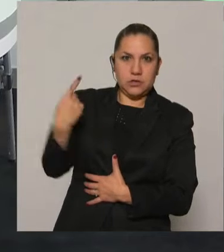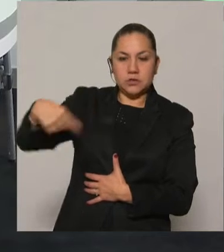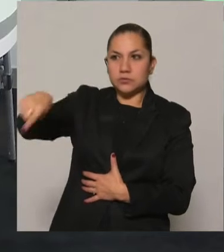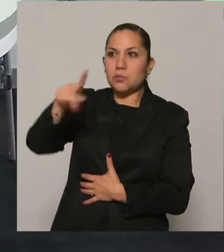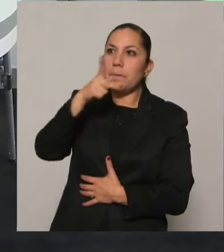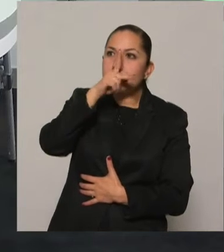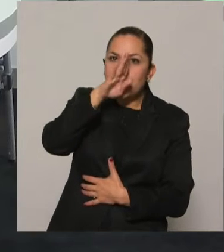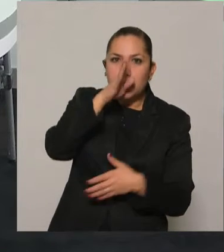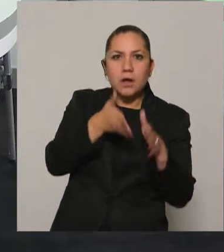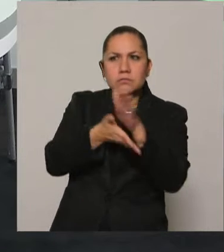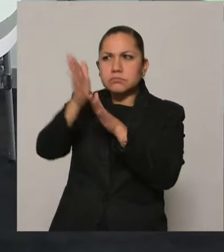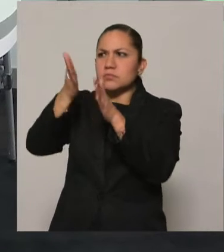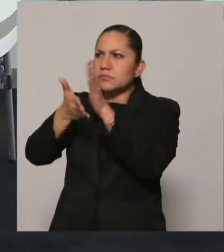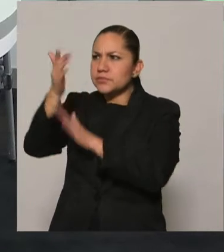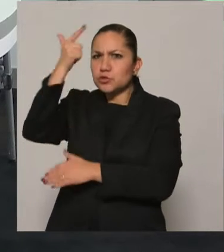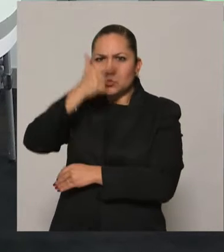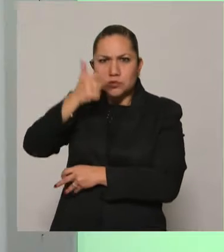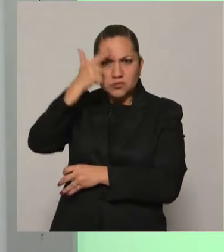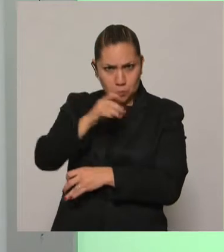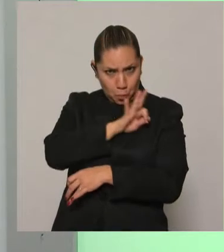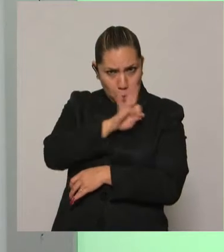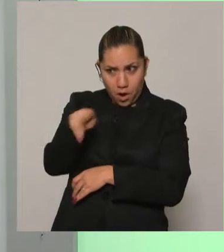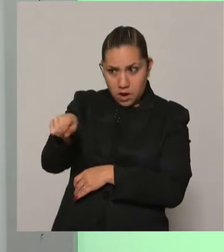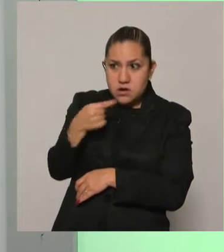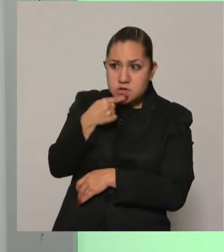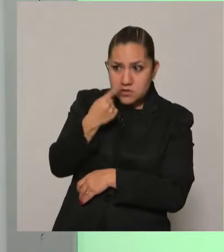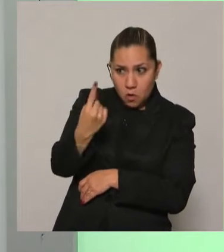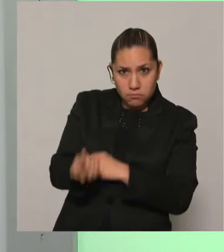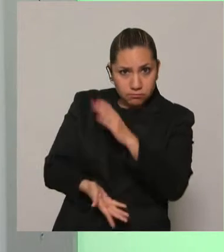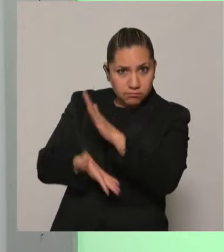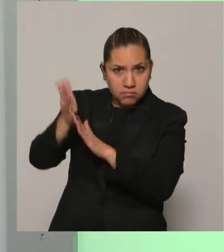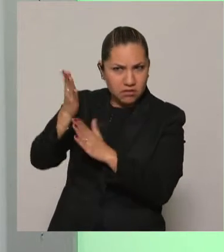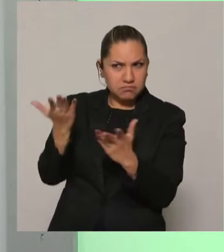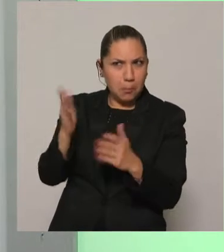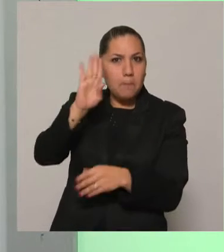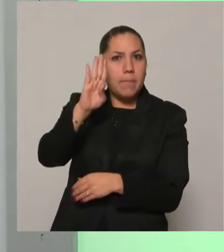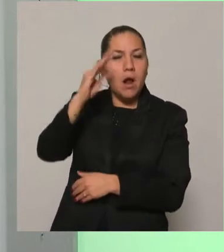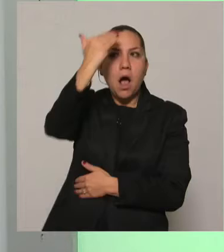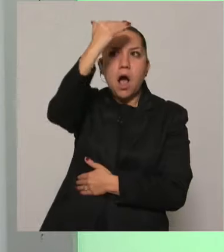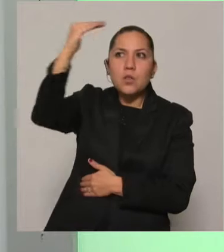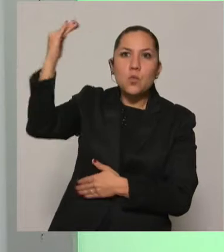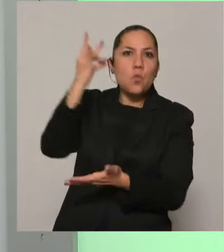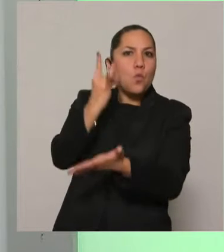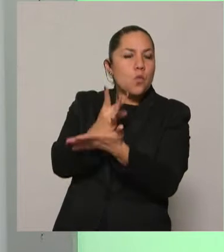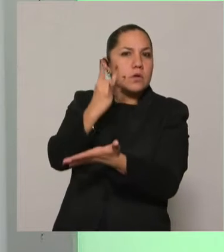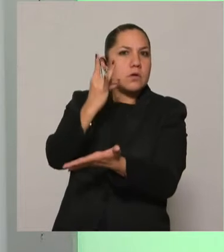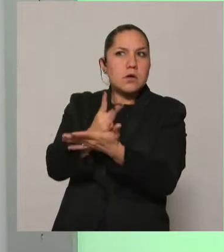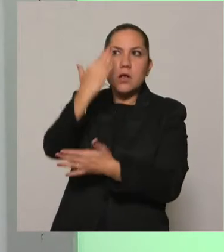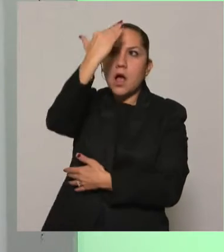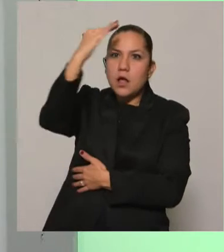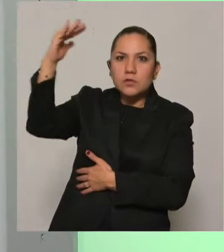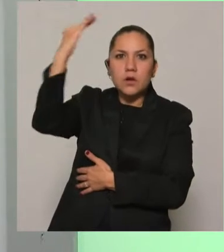la gente, justamente. Pues eso es, parece que hay que recuperarlo, ¿no? Los últimos años ha sido